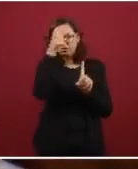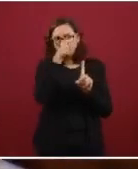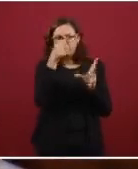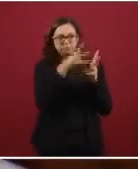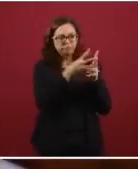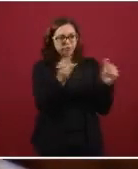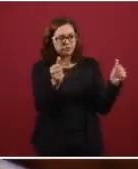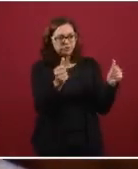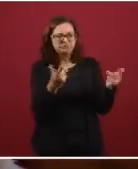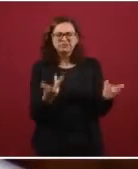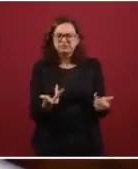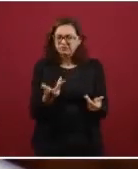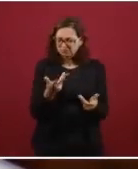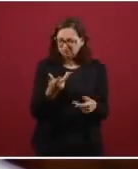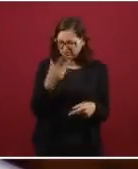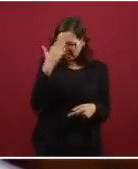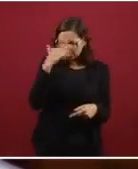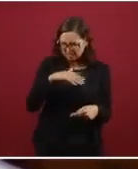proteger